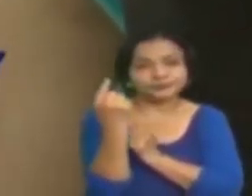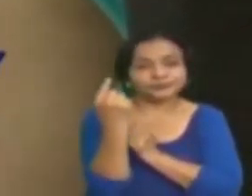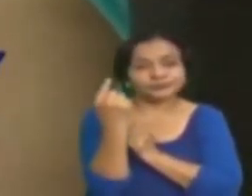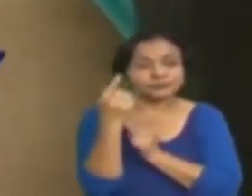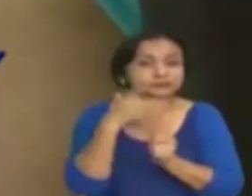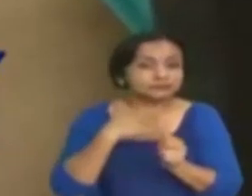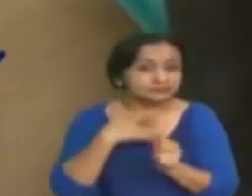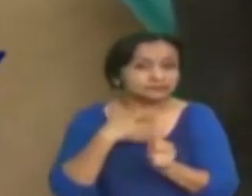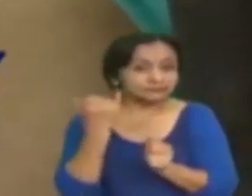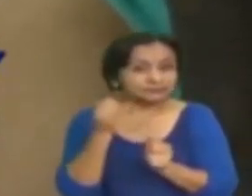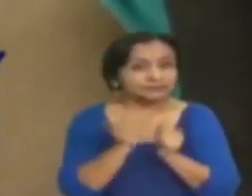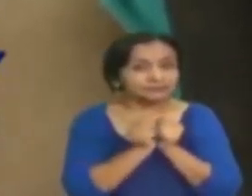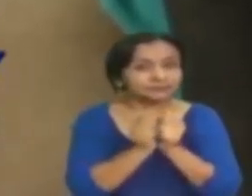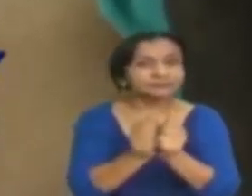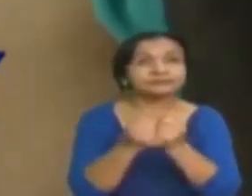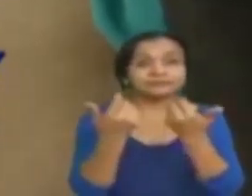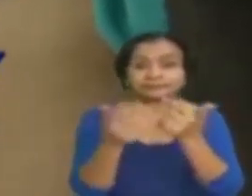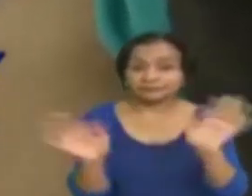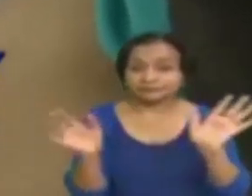para noticias 12 de gabriela solórzano